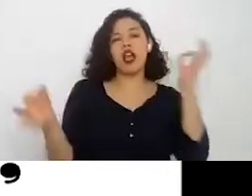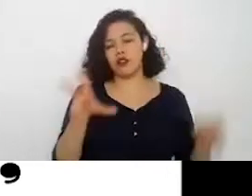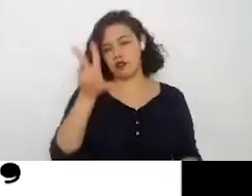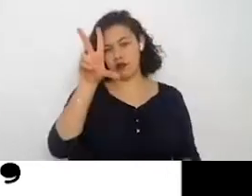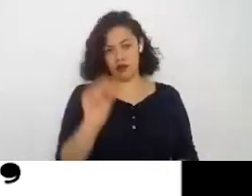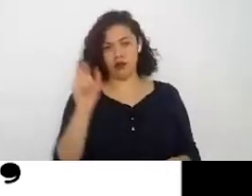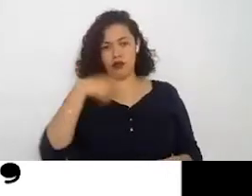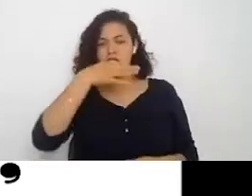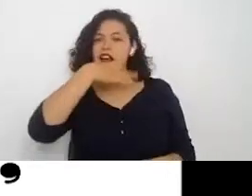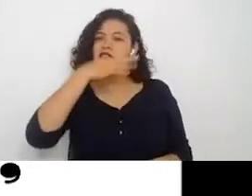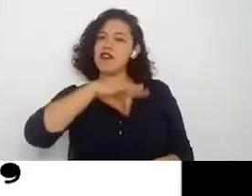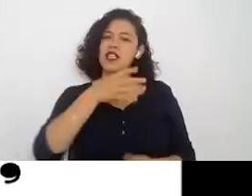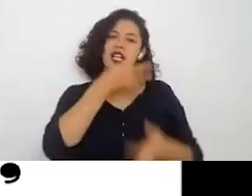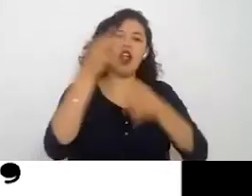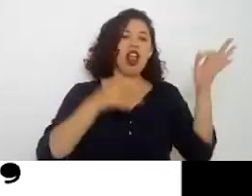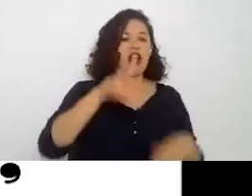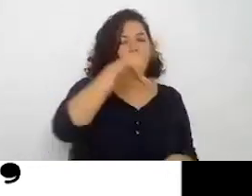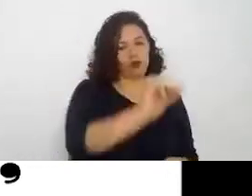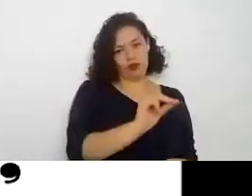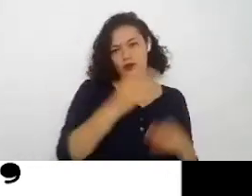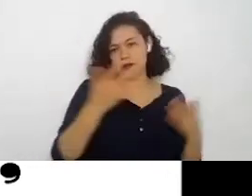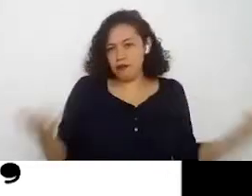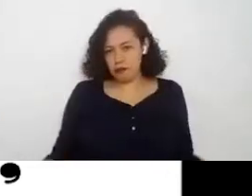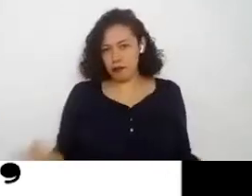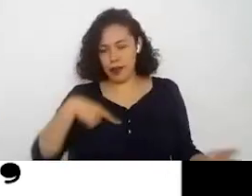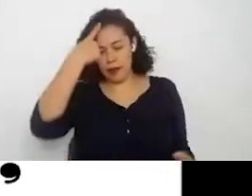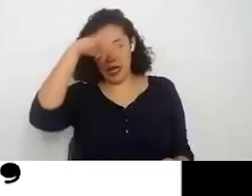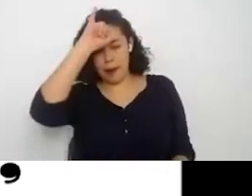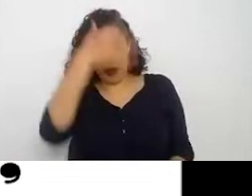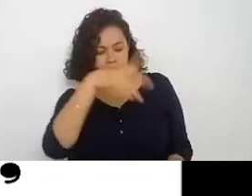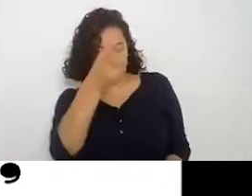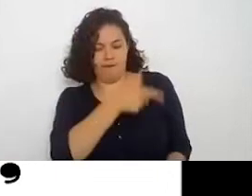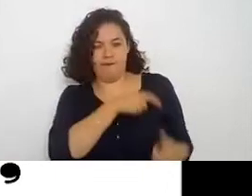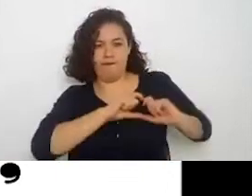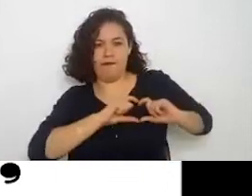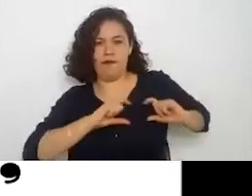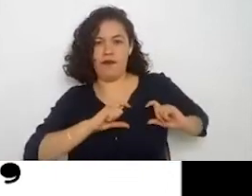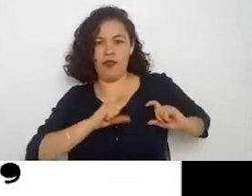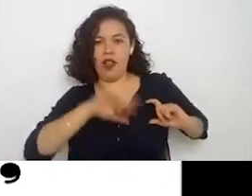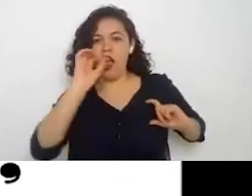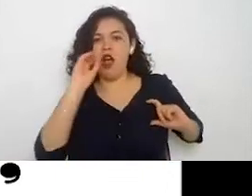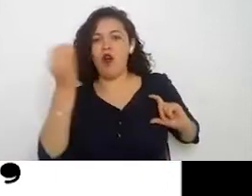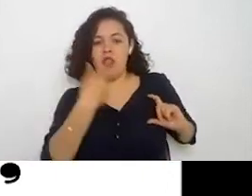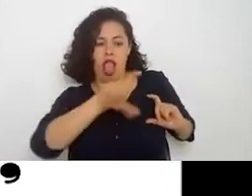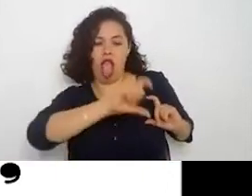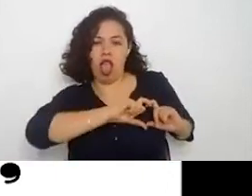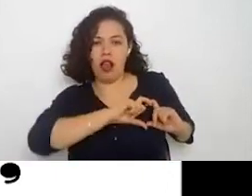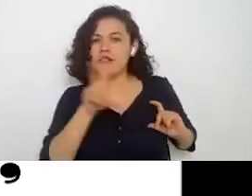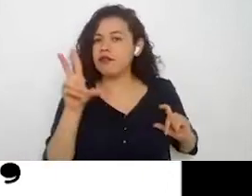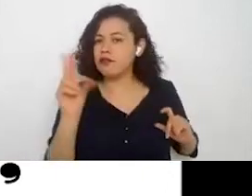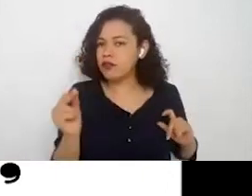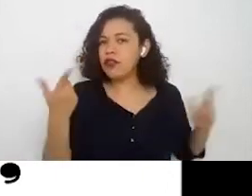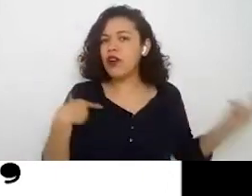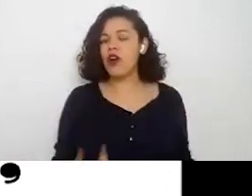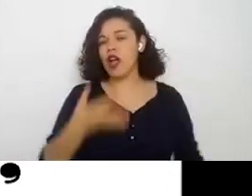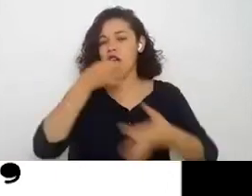en la fiesta y con el logo de la organización, no andar en